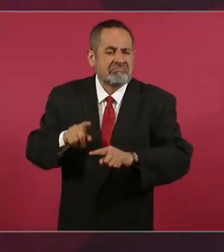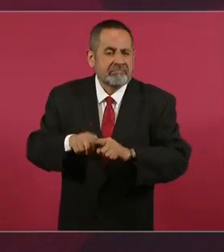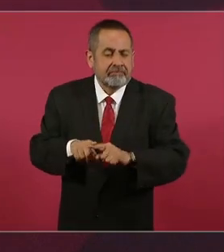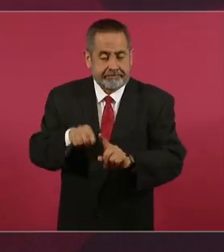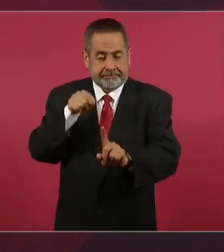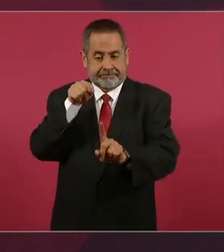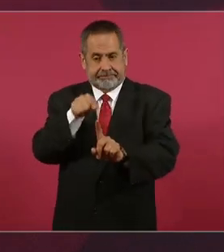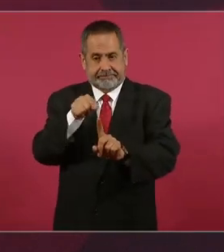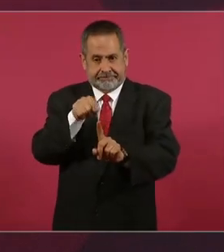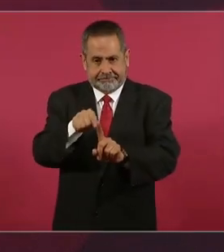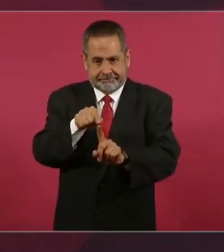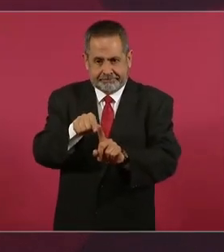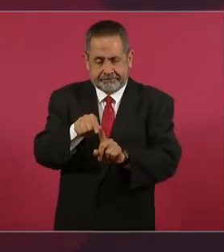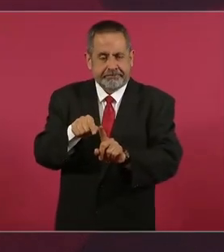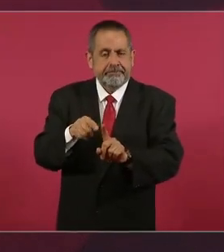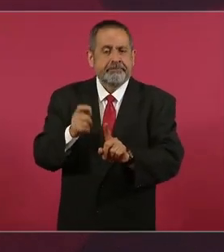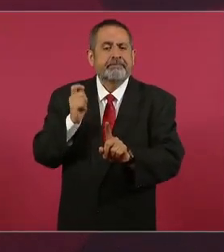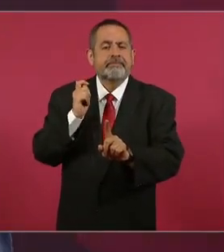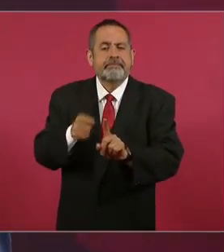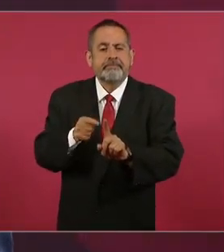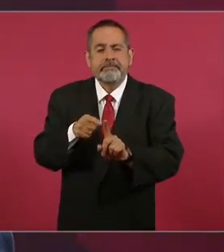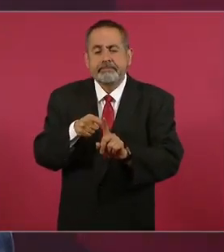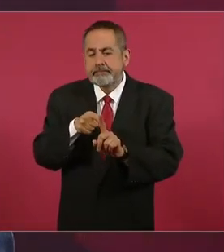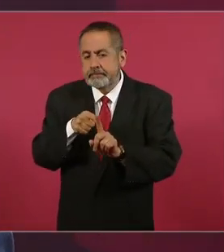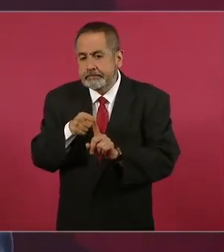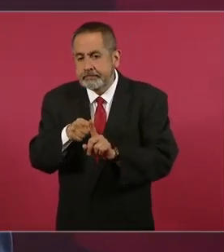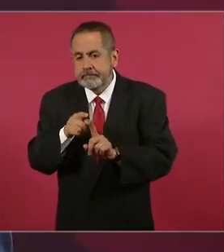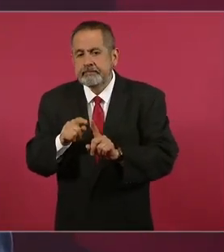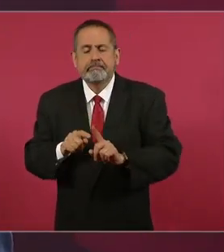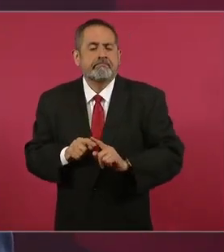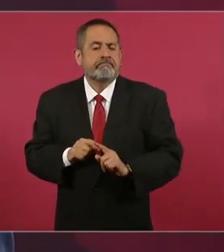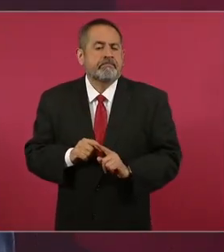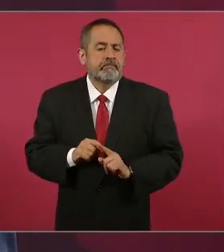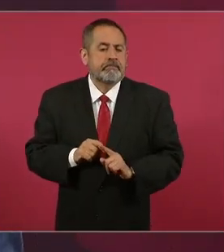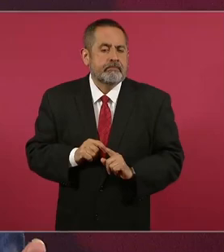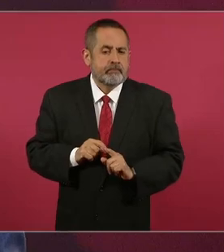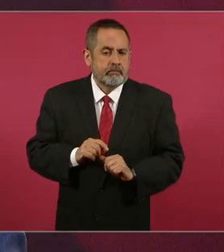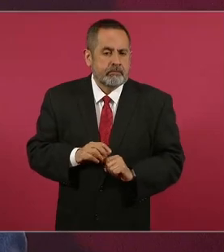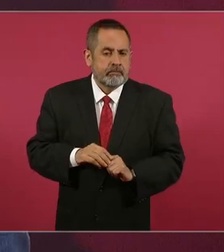mismo tiempo se dedicaba